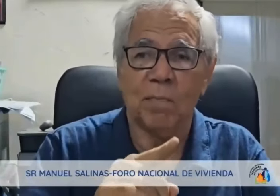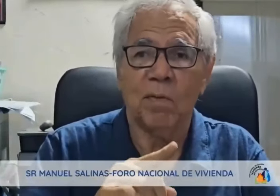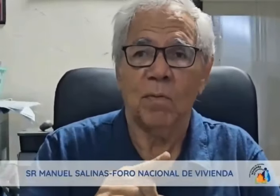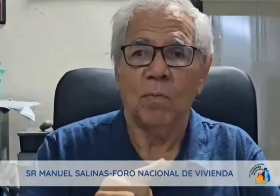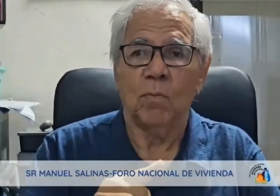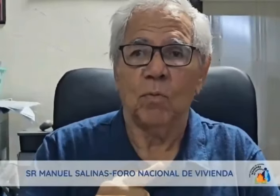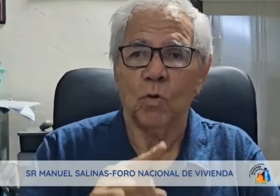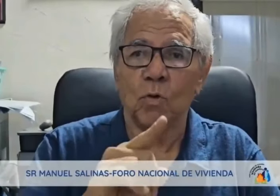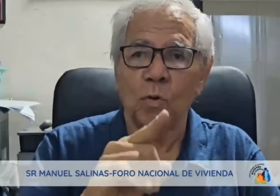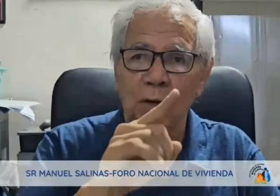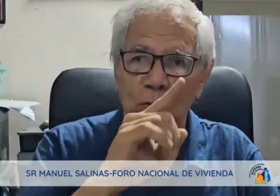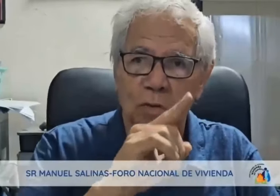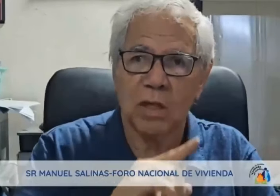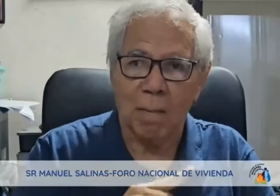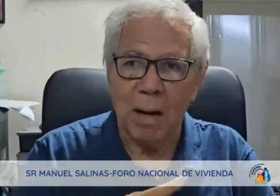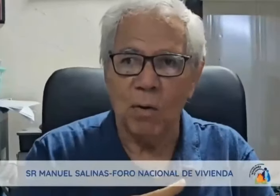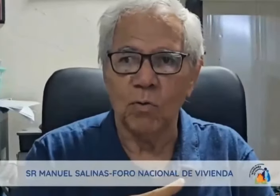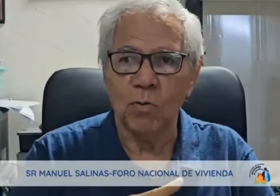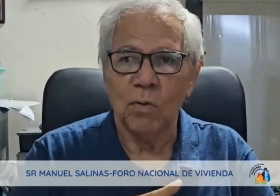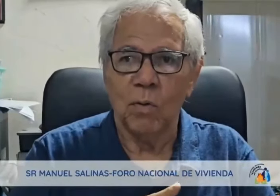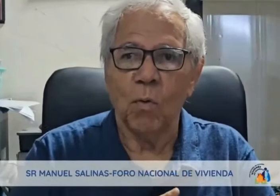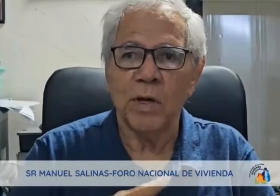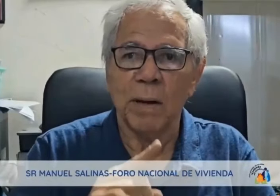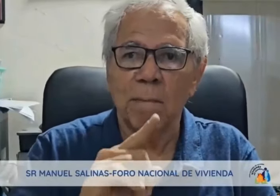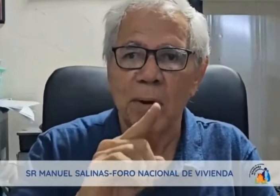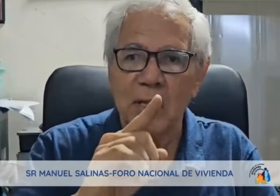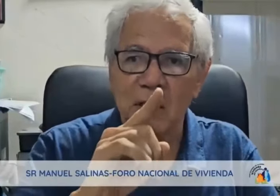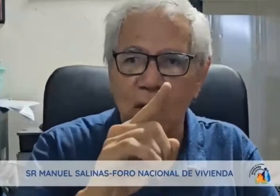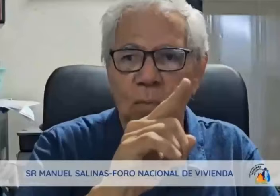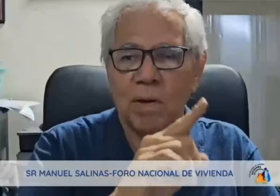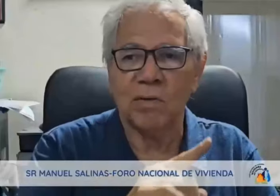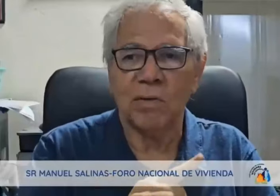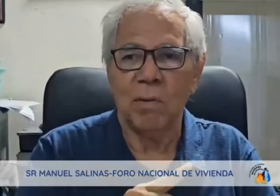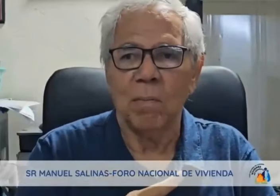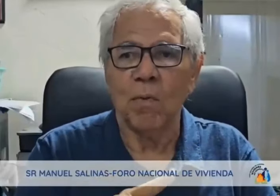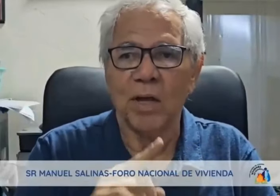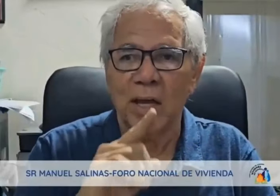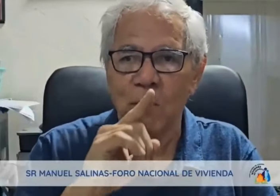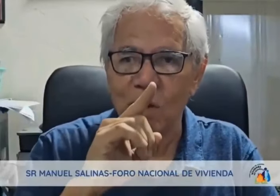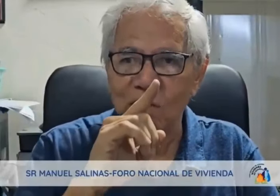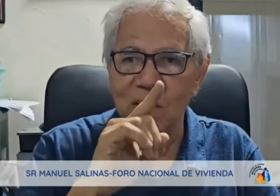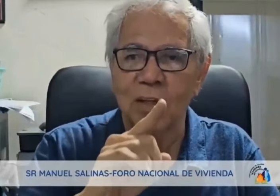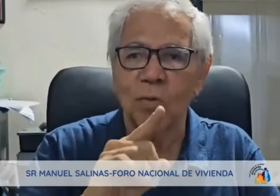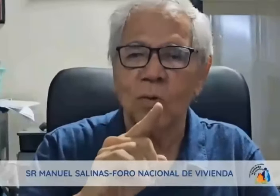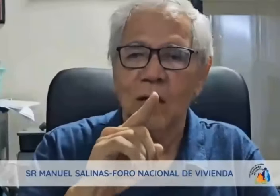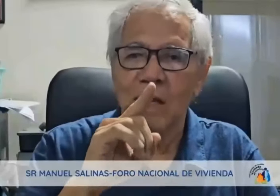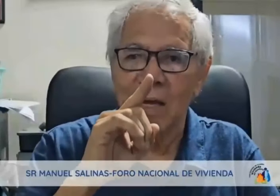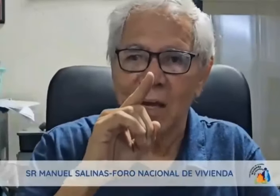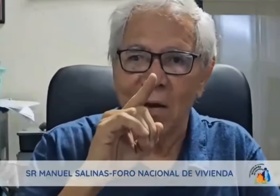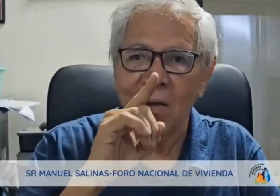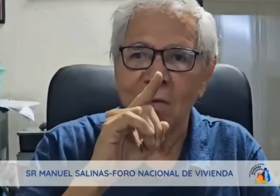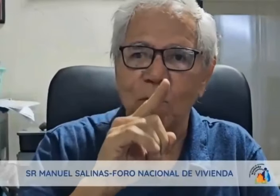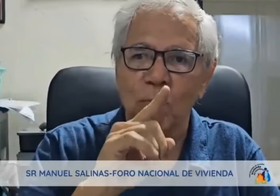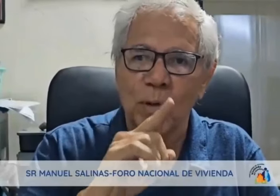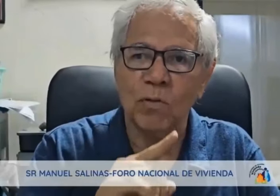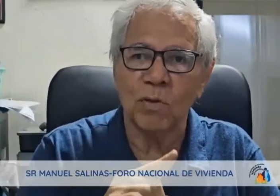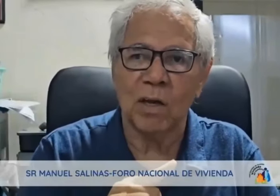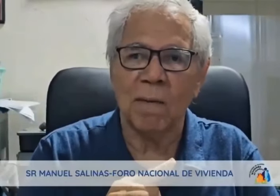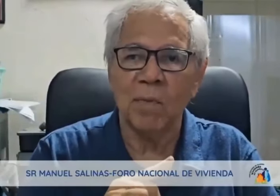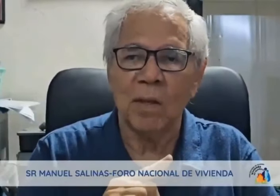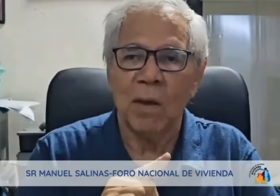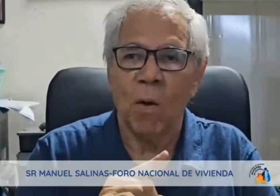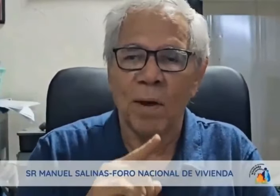haber dos gobiernos tan malos, hubieran blindado más, porque no es cierto que ese